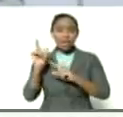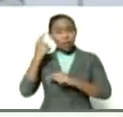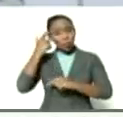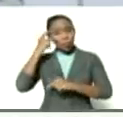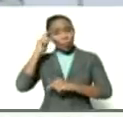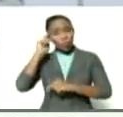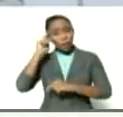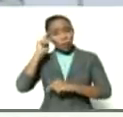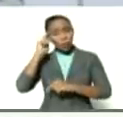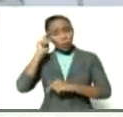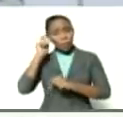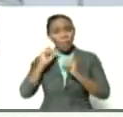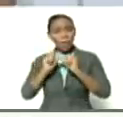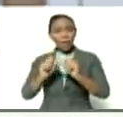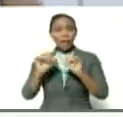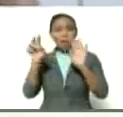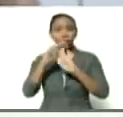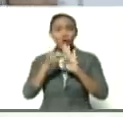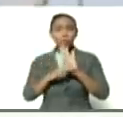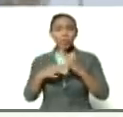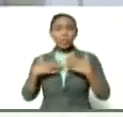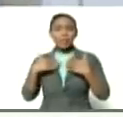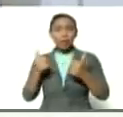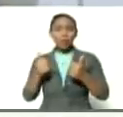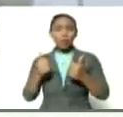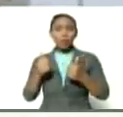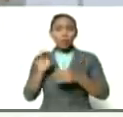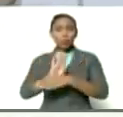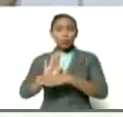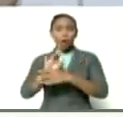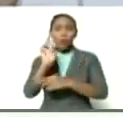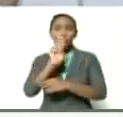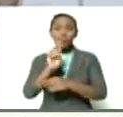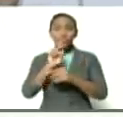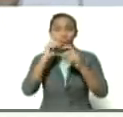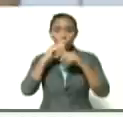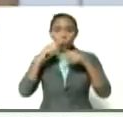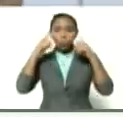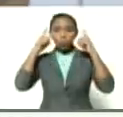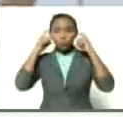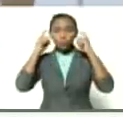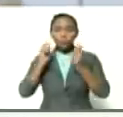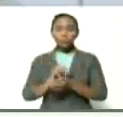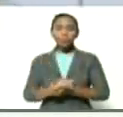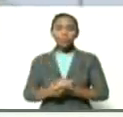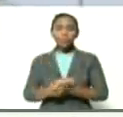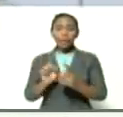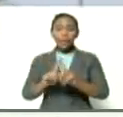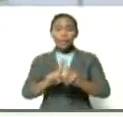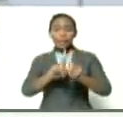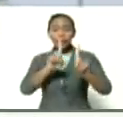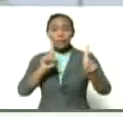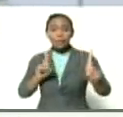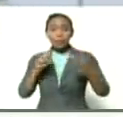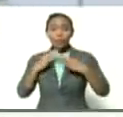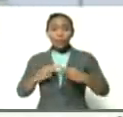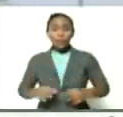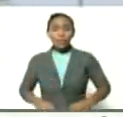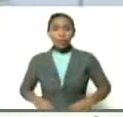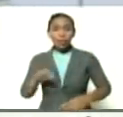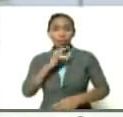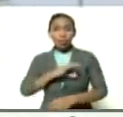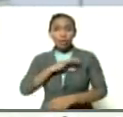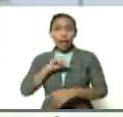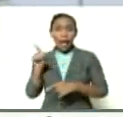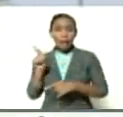recordamos mantener las medidas de prevención, el uso de la mascarilla, el distanciamiento físico. Este es